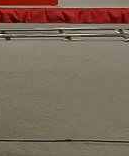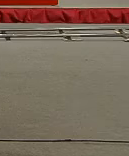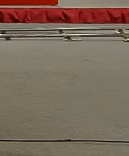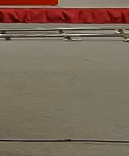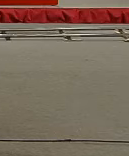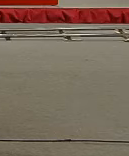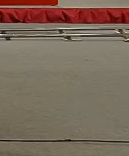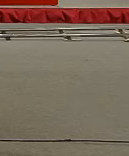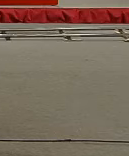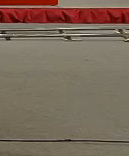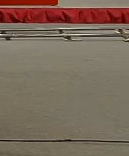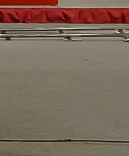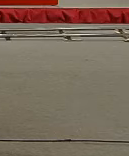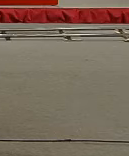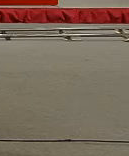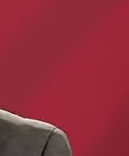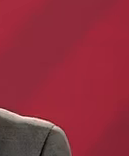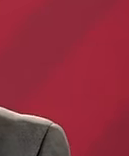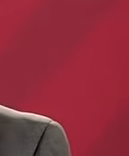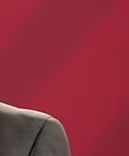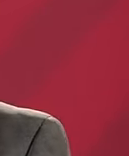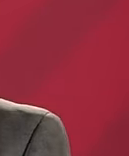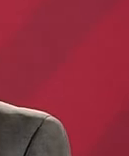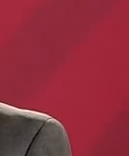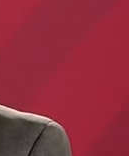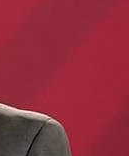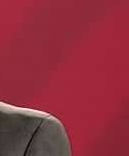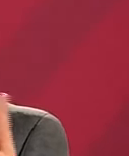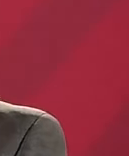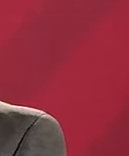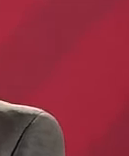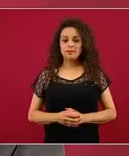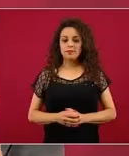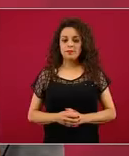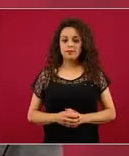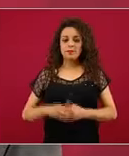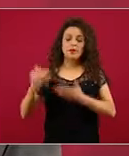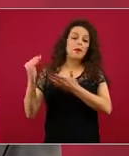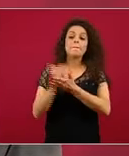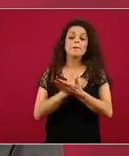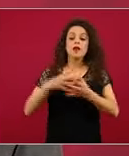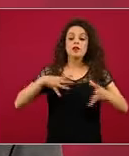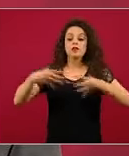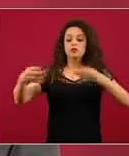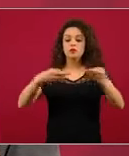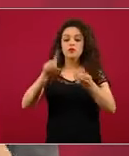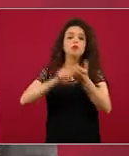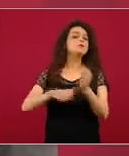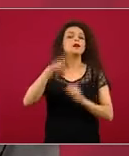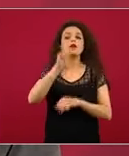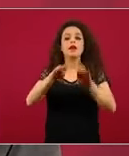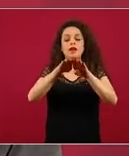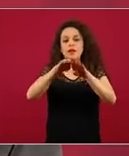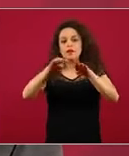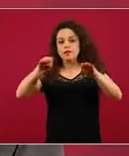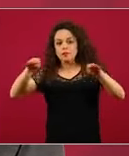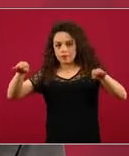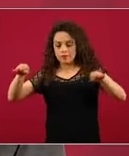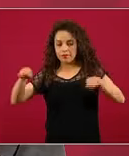curva del que hemos hablado extensamente. Lo que interesa es que la cantidad de contagios y por lo tanto personas